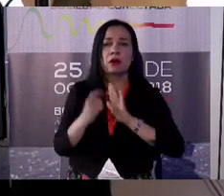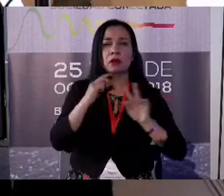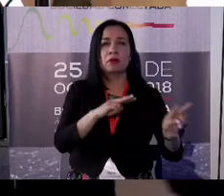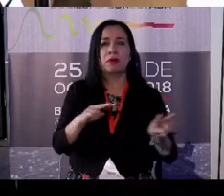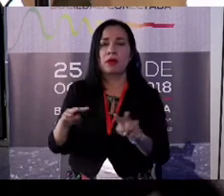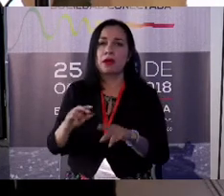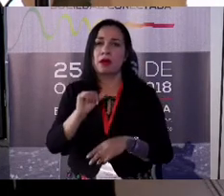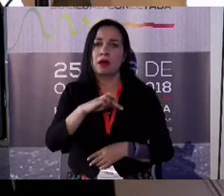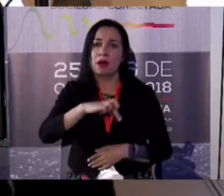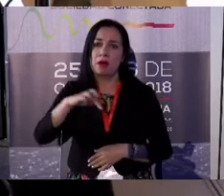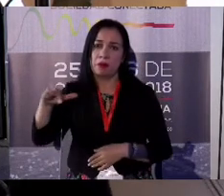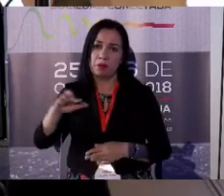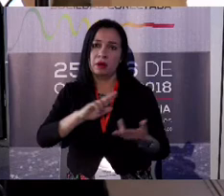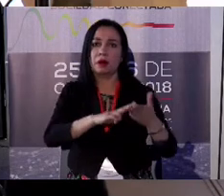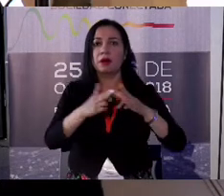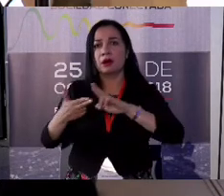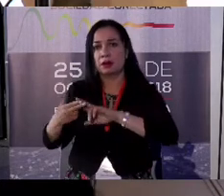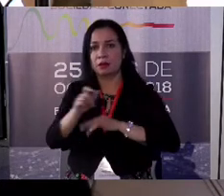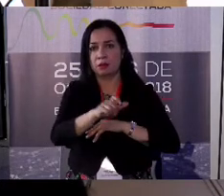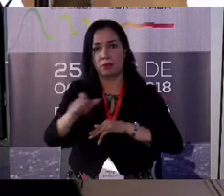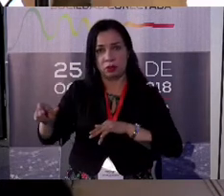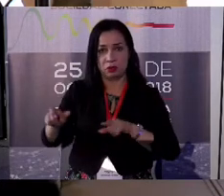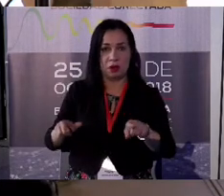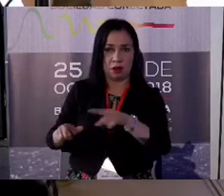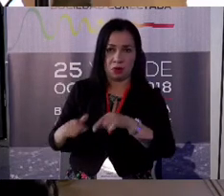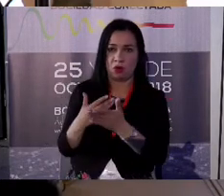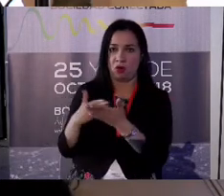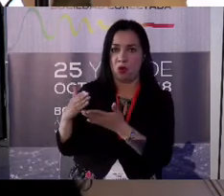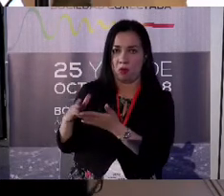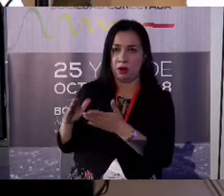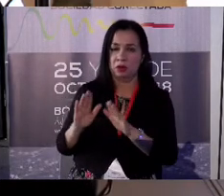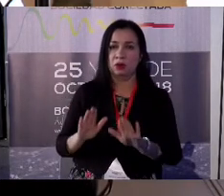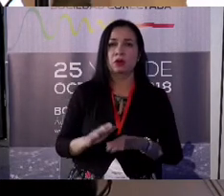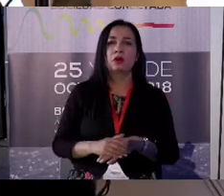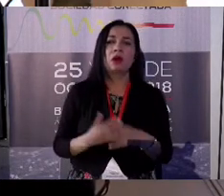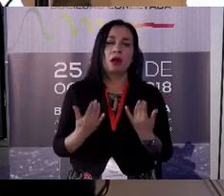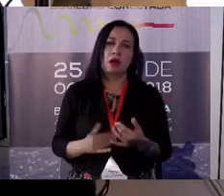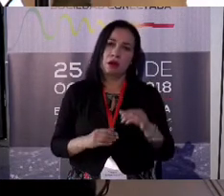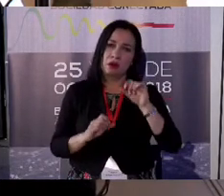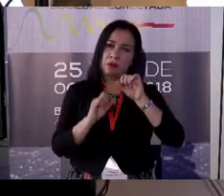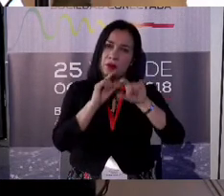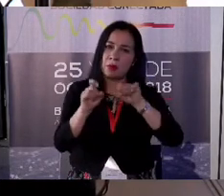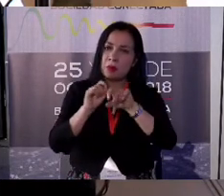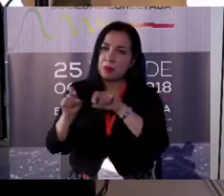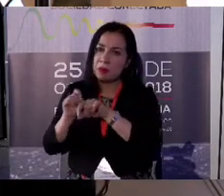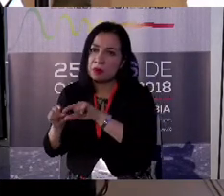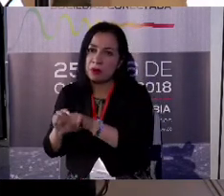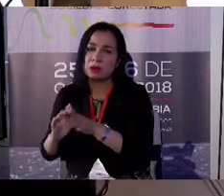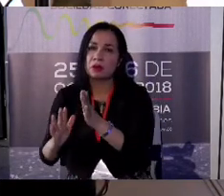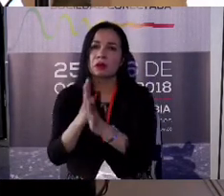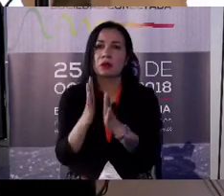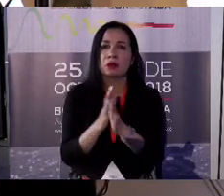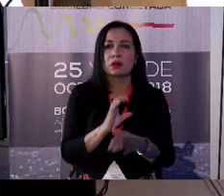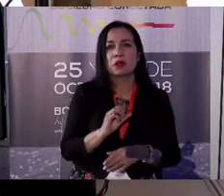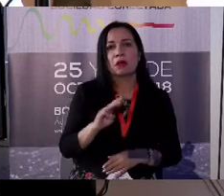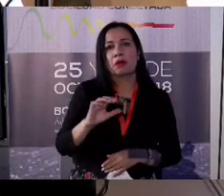aplicaciones que tengan que ver con el consumidor. Pero esto es muy importante y nosotros hemos analizado una encuesta a muchos de los CEOs miembros de GSMA. GSMA